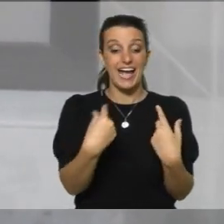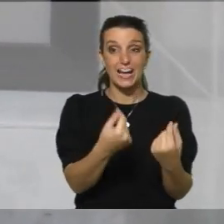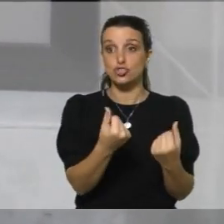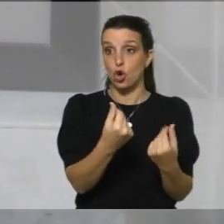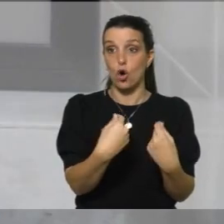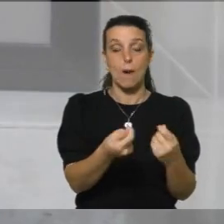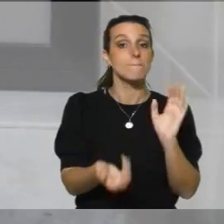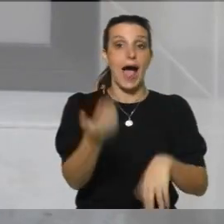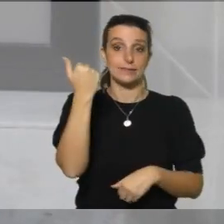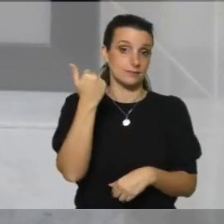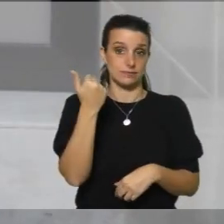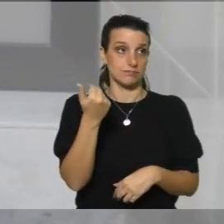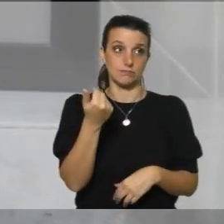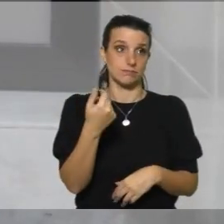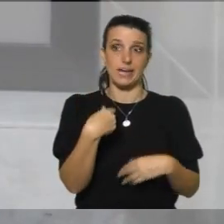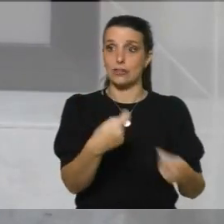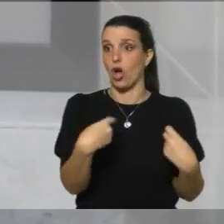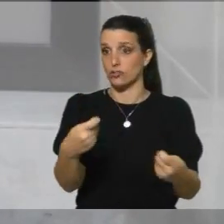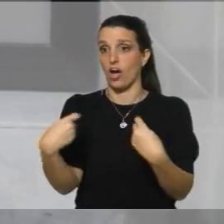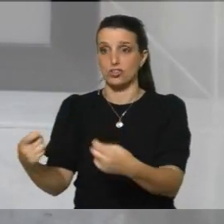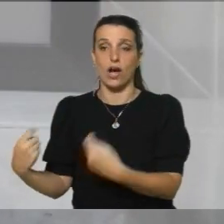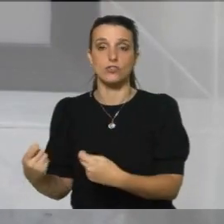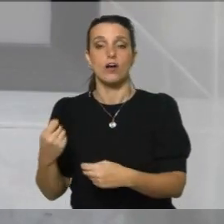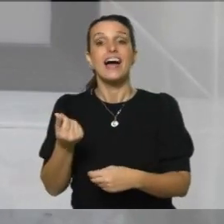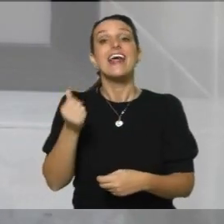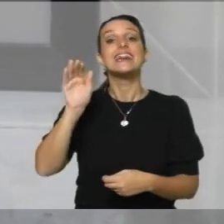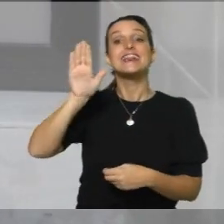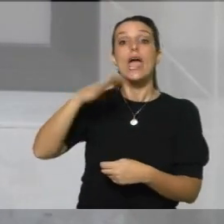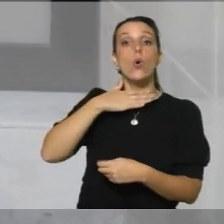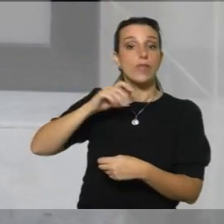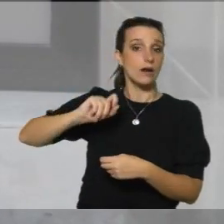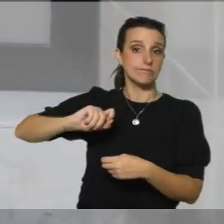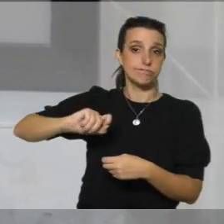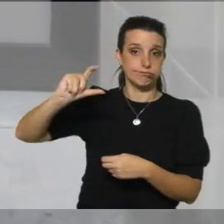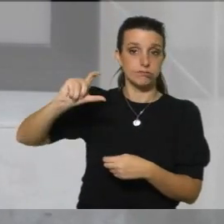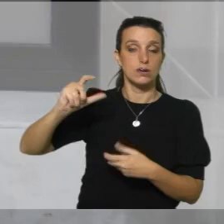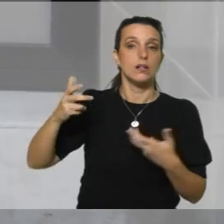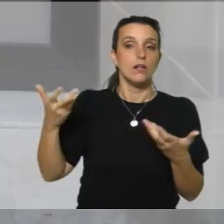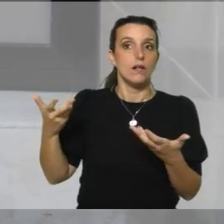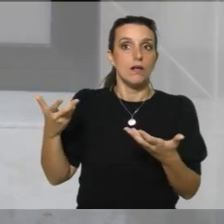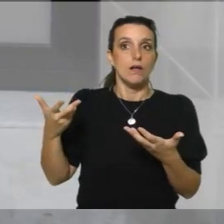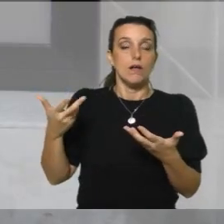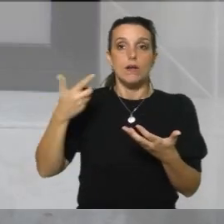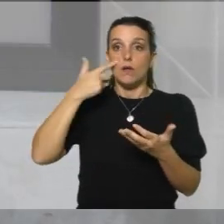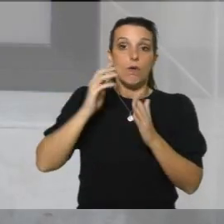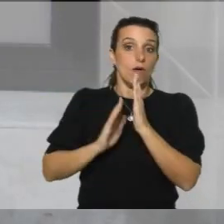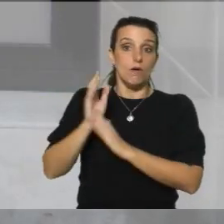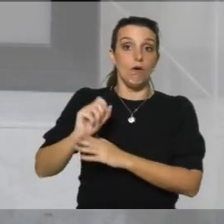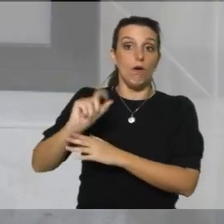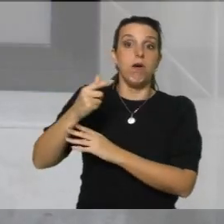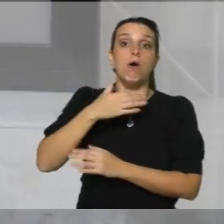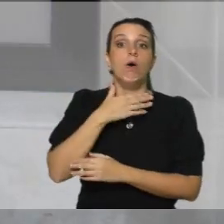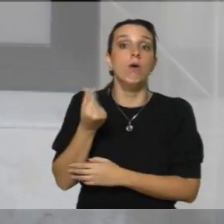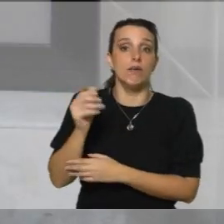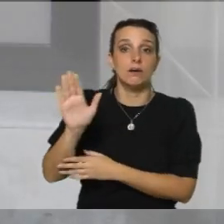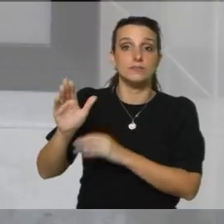ha crecido notoriamente el endeudamiento o sea tenemos un un crecimiento del endeudamiento Pero